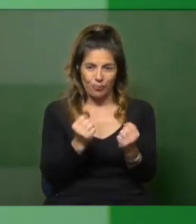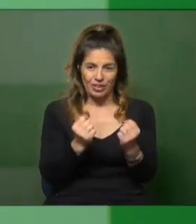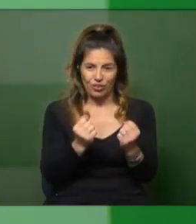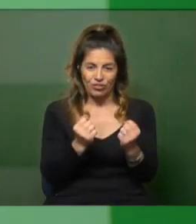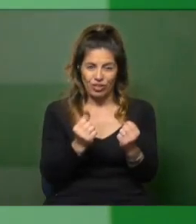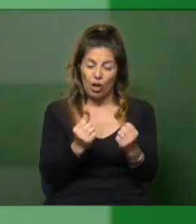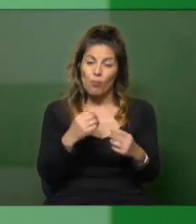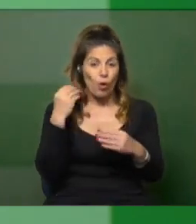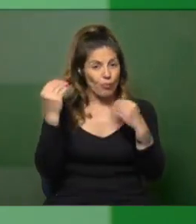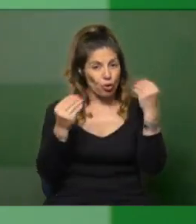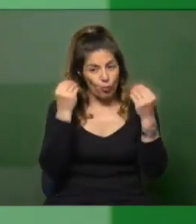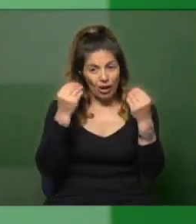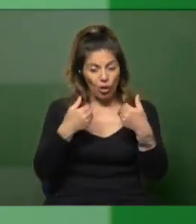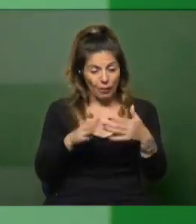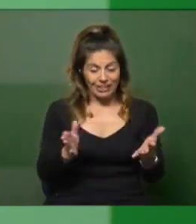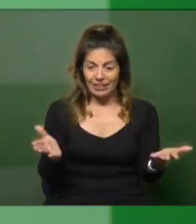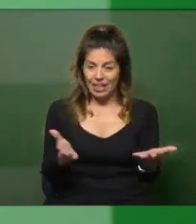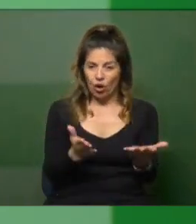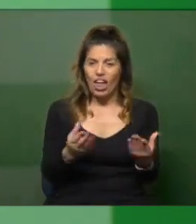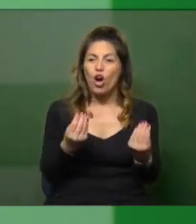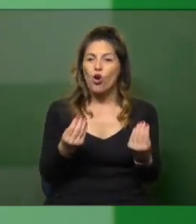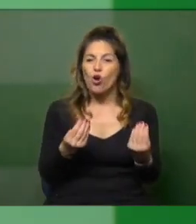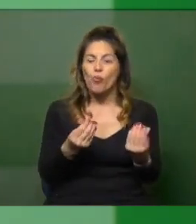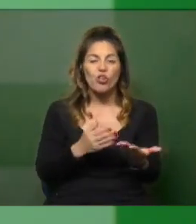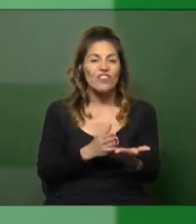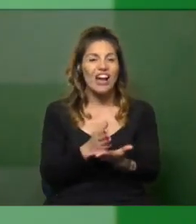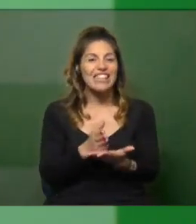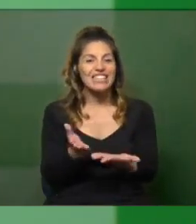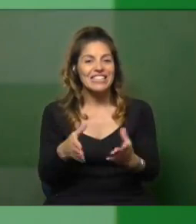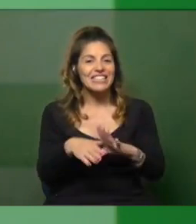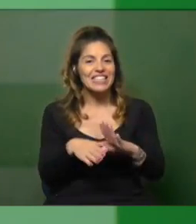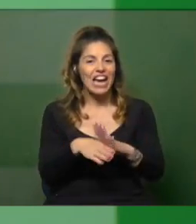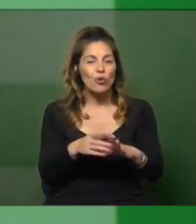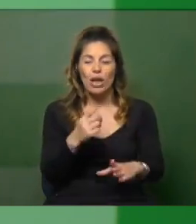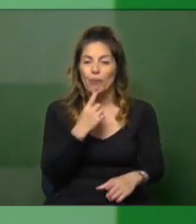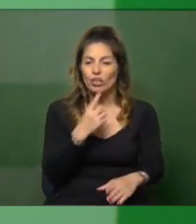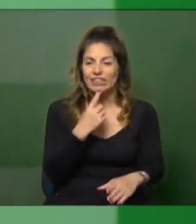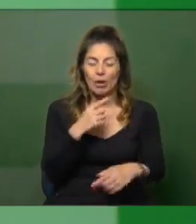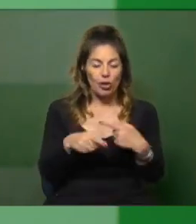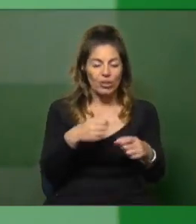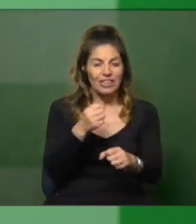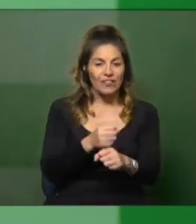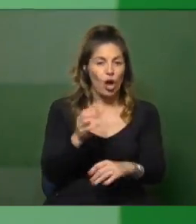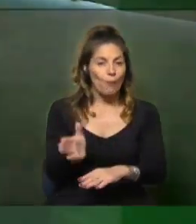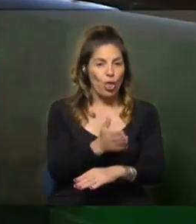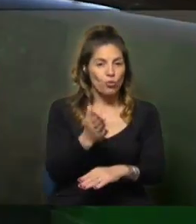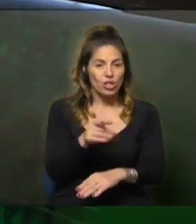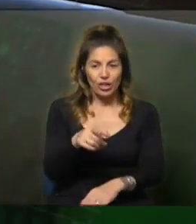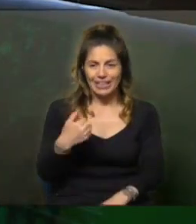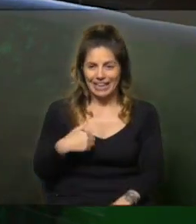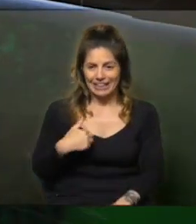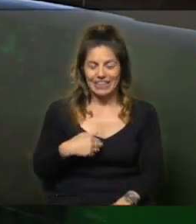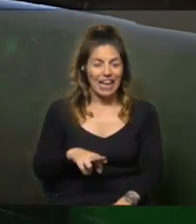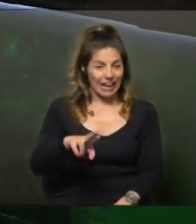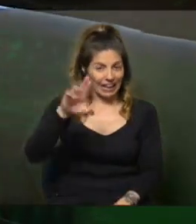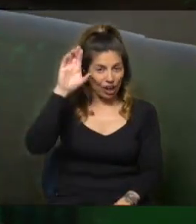van a estar muy preocupados a partir de hoy de cómo se va a alinear una política para poder seguir trabajando y produciendo en Argentina recordemos